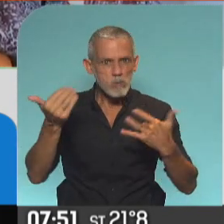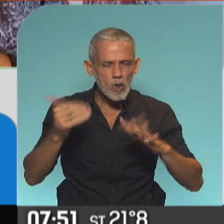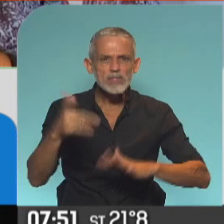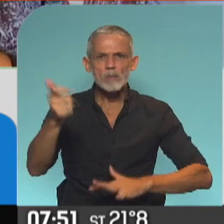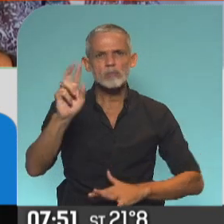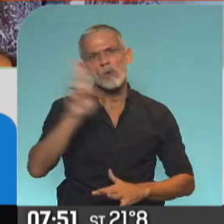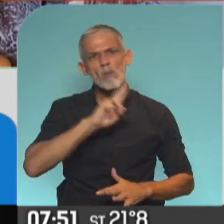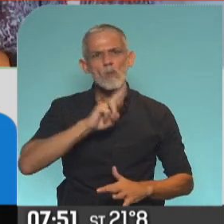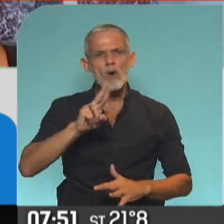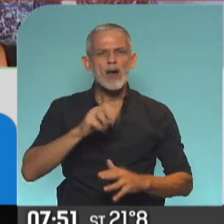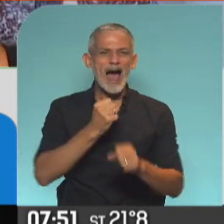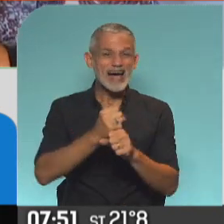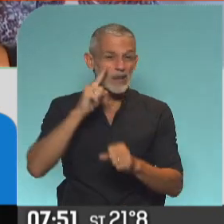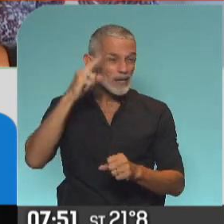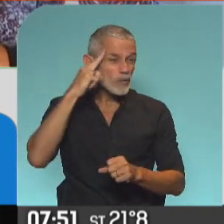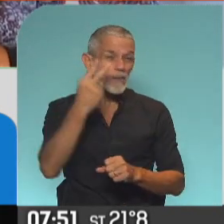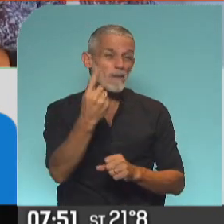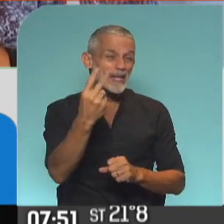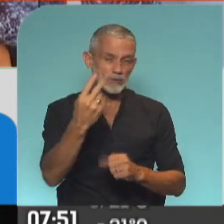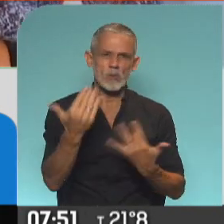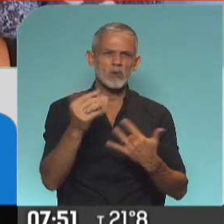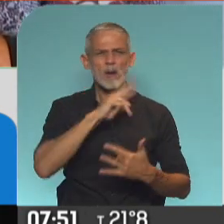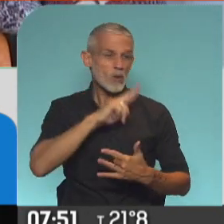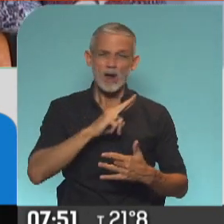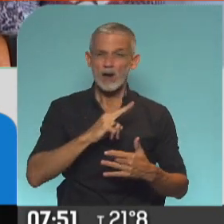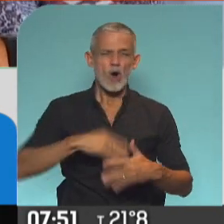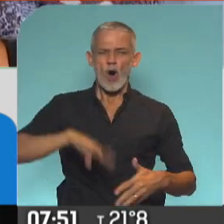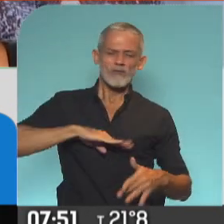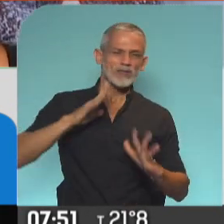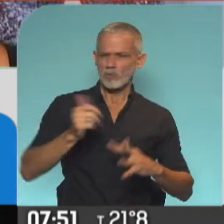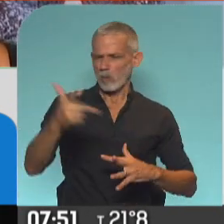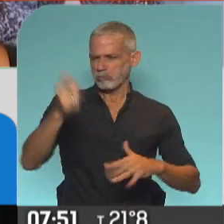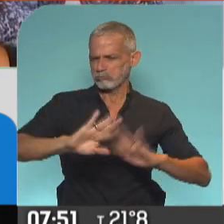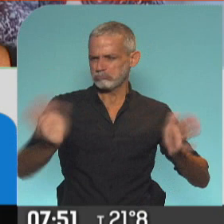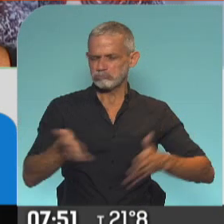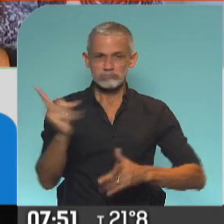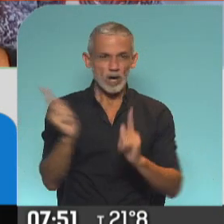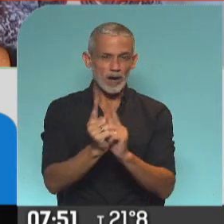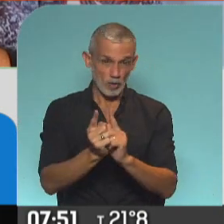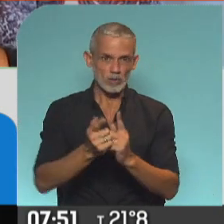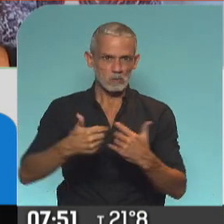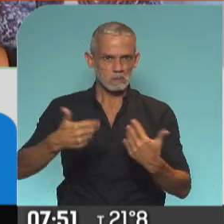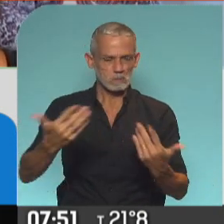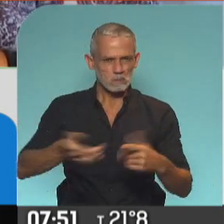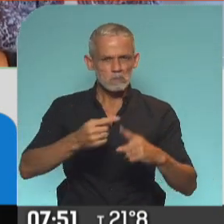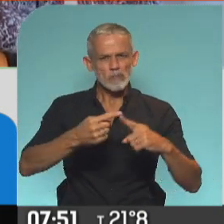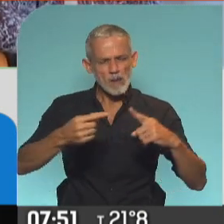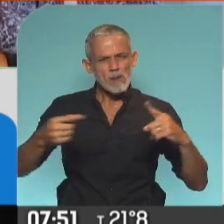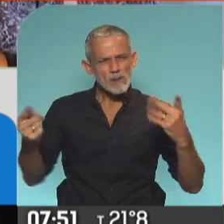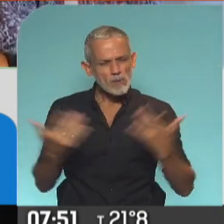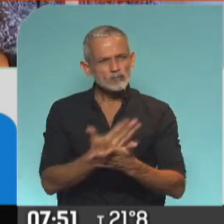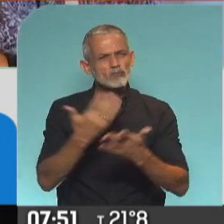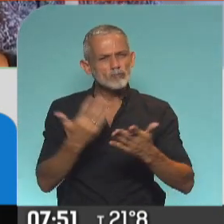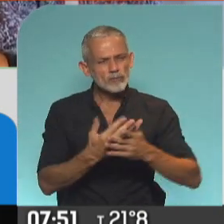y dolor hasta 1921. Así que hay una larga saga de